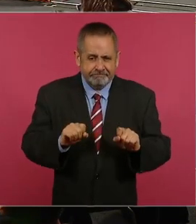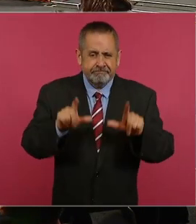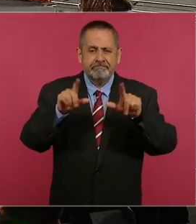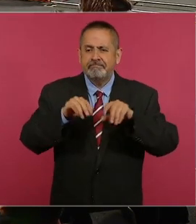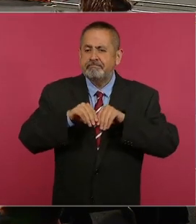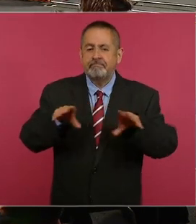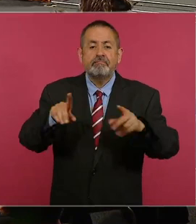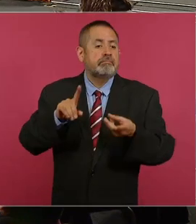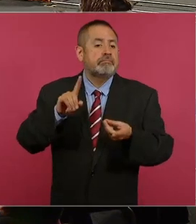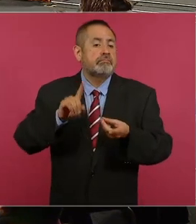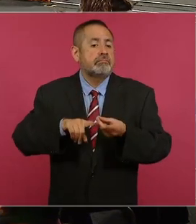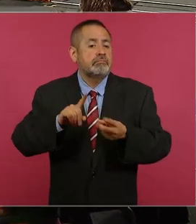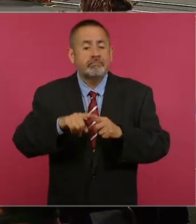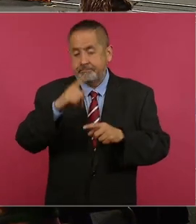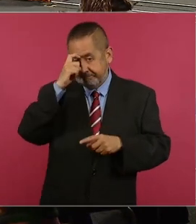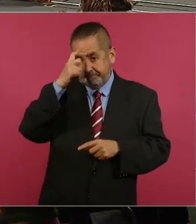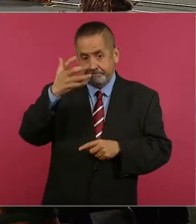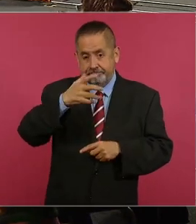en Italia,